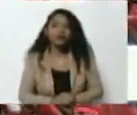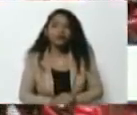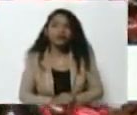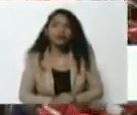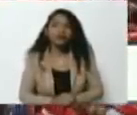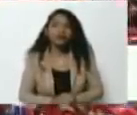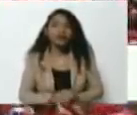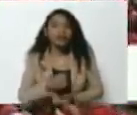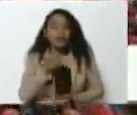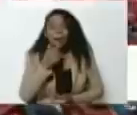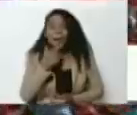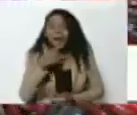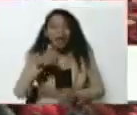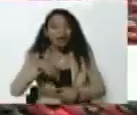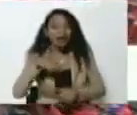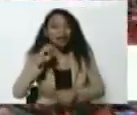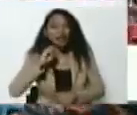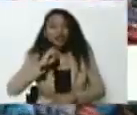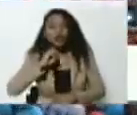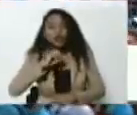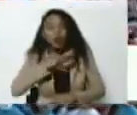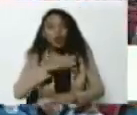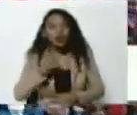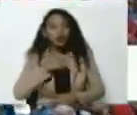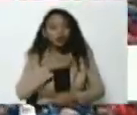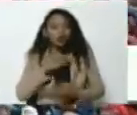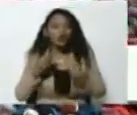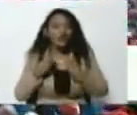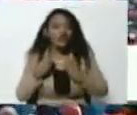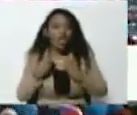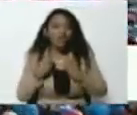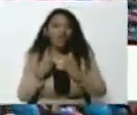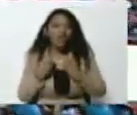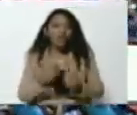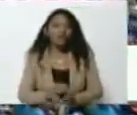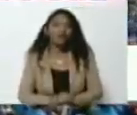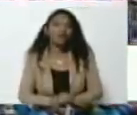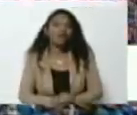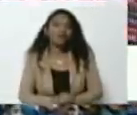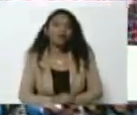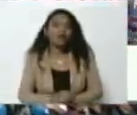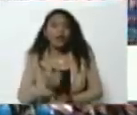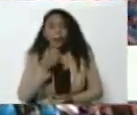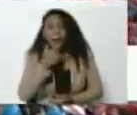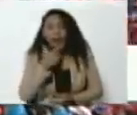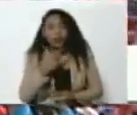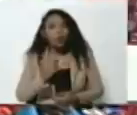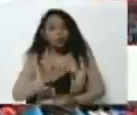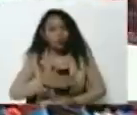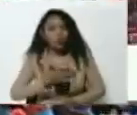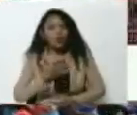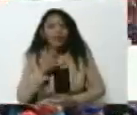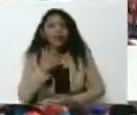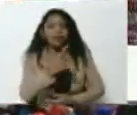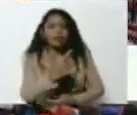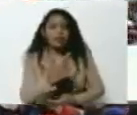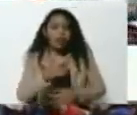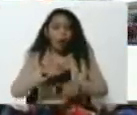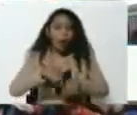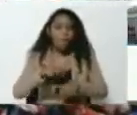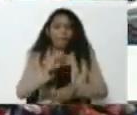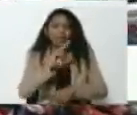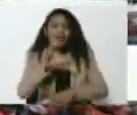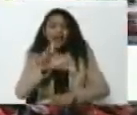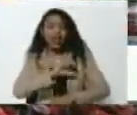Qué bella esta historia que hemos vivido. Qué bello poder decir hoy, 23 de